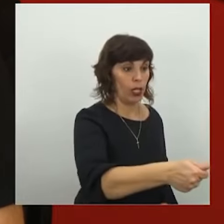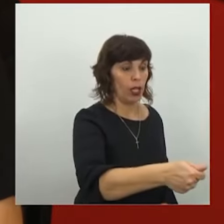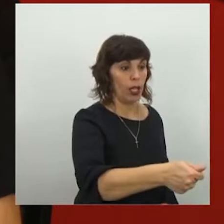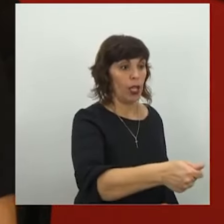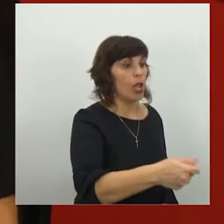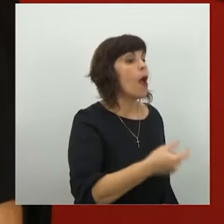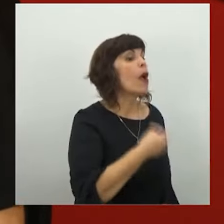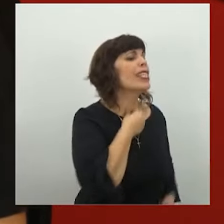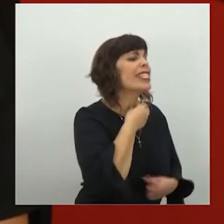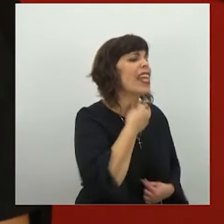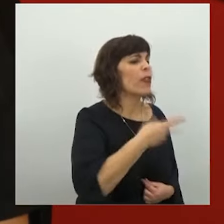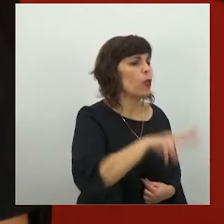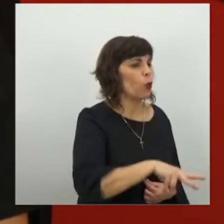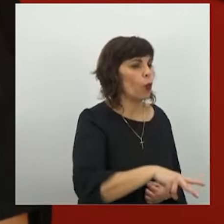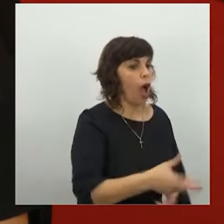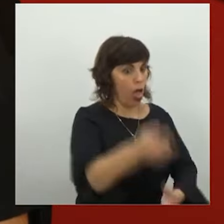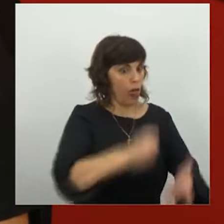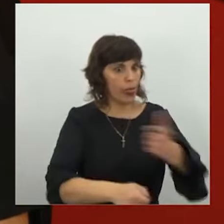¿Sabes, querido oyente?